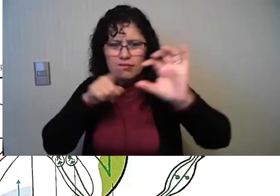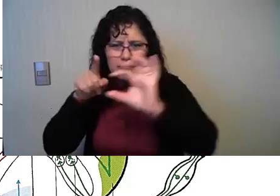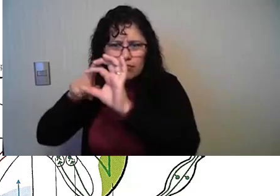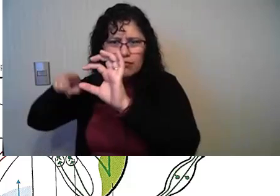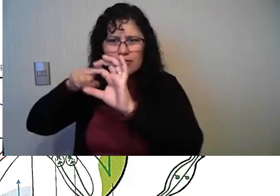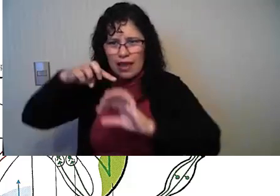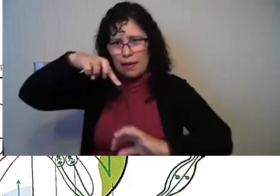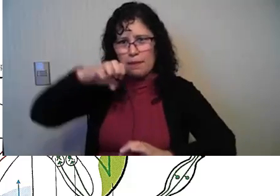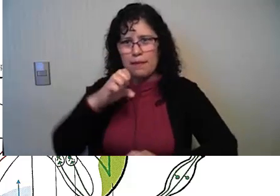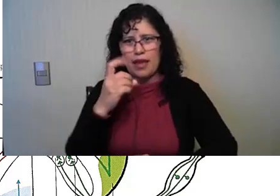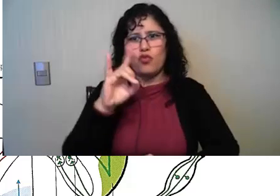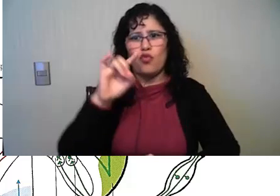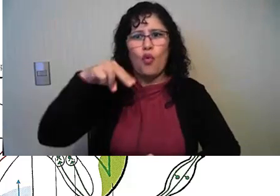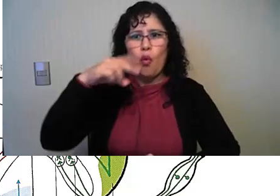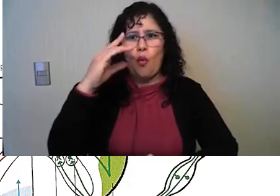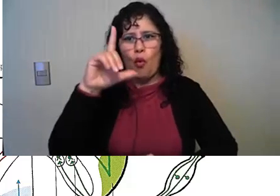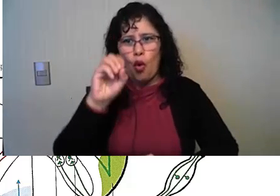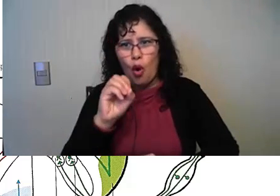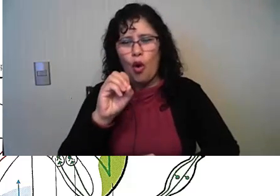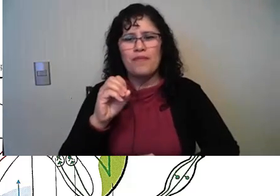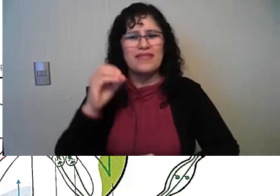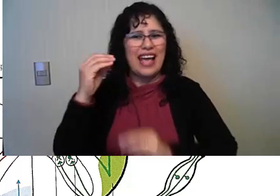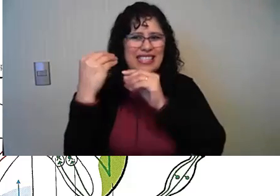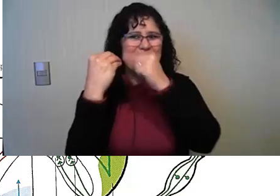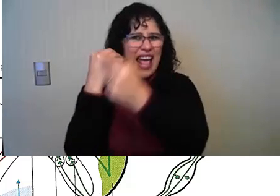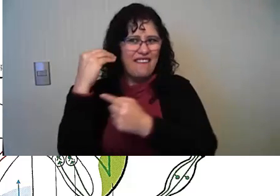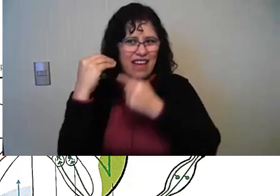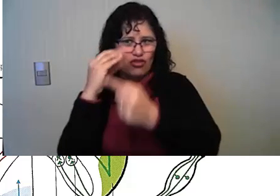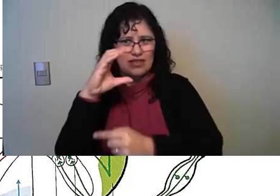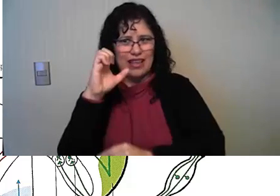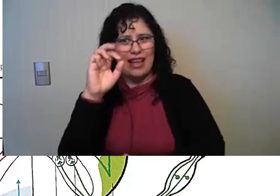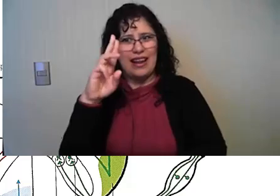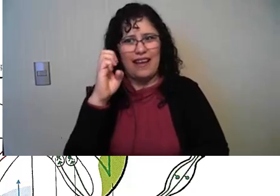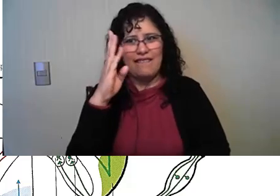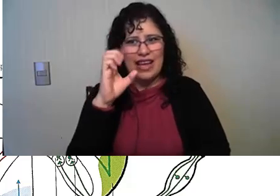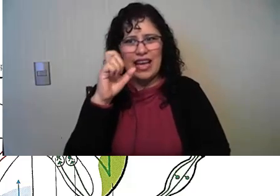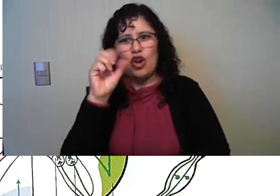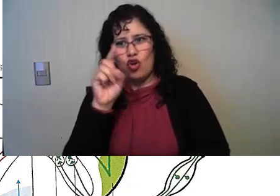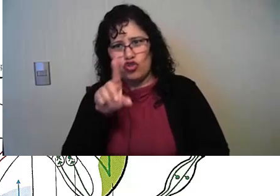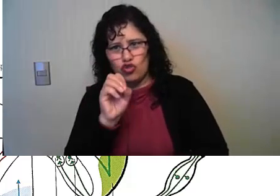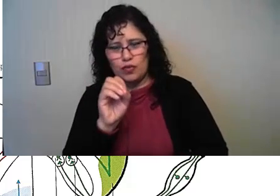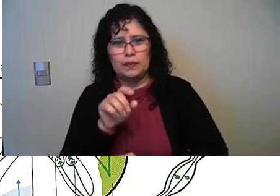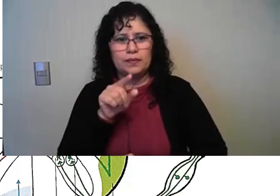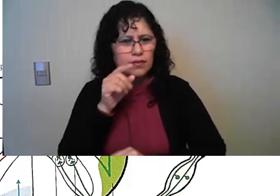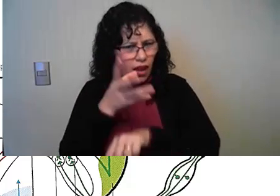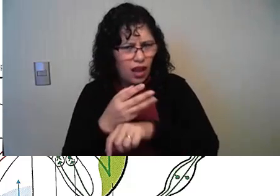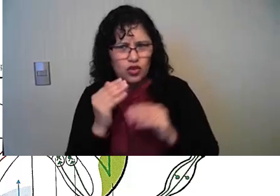pedúnculos cerebelosos. Vamos a aprovechar de mencionar que hay uno